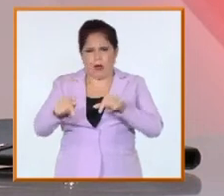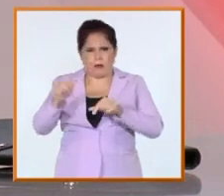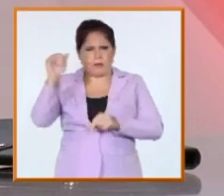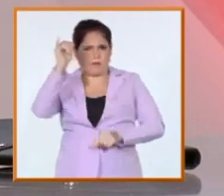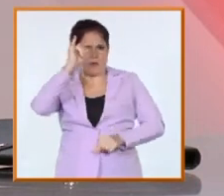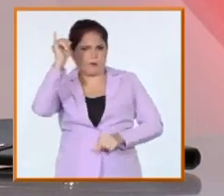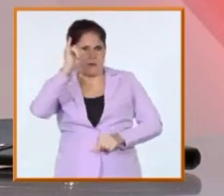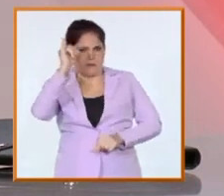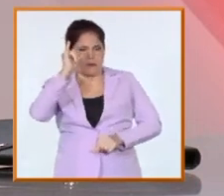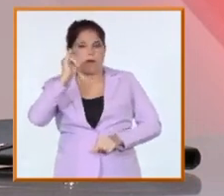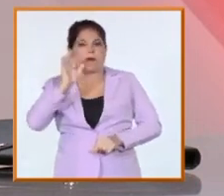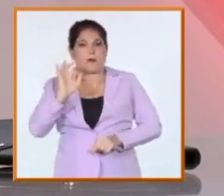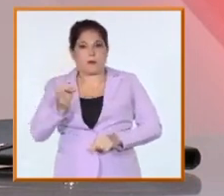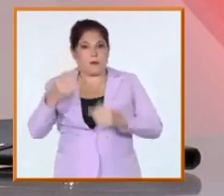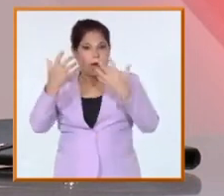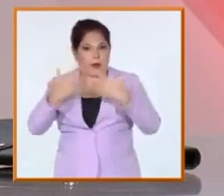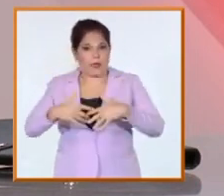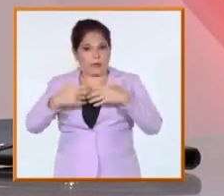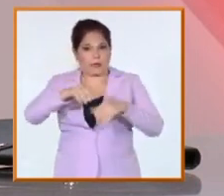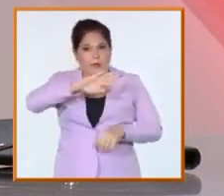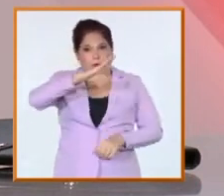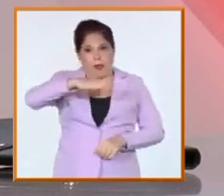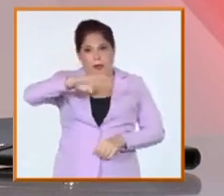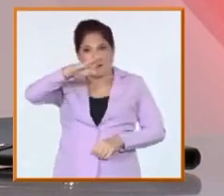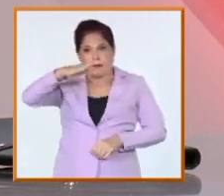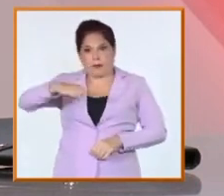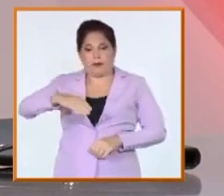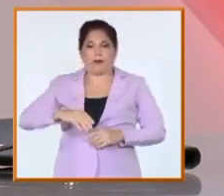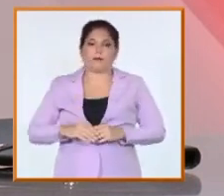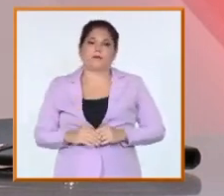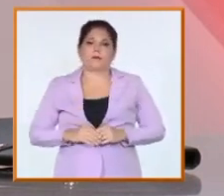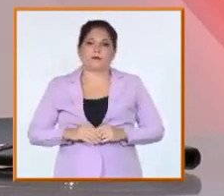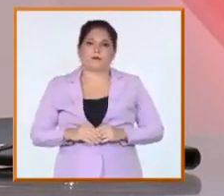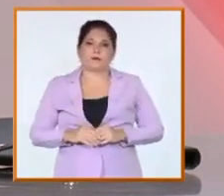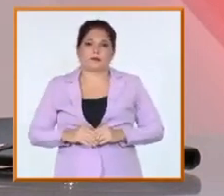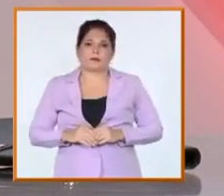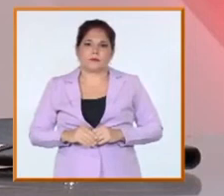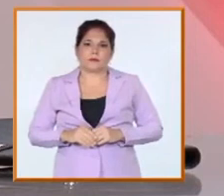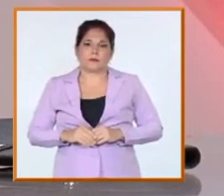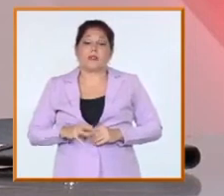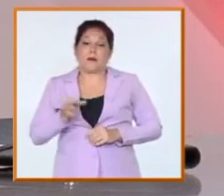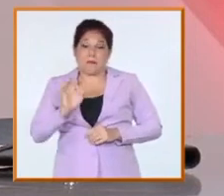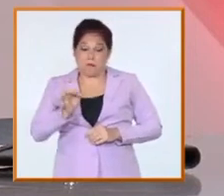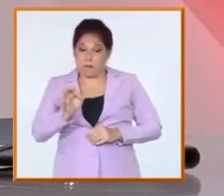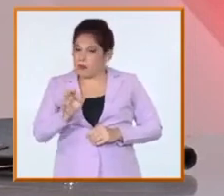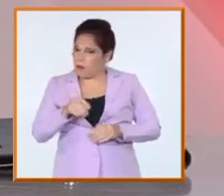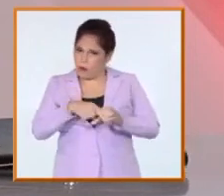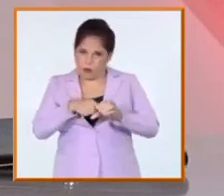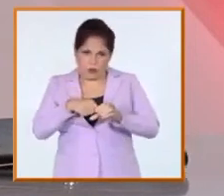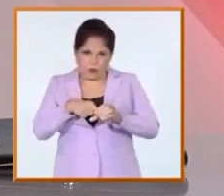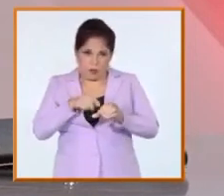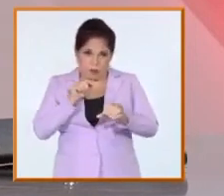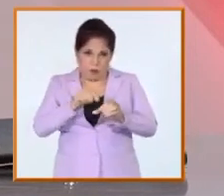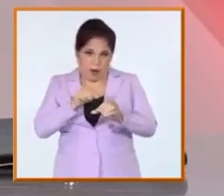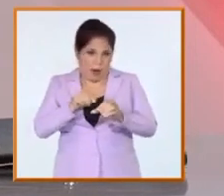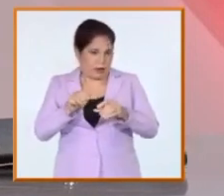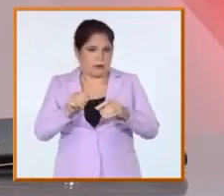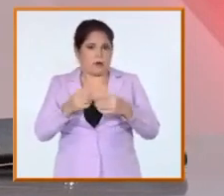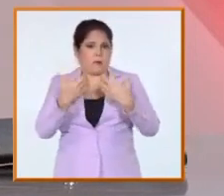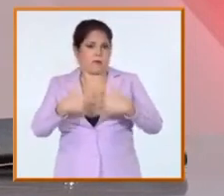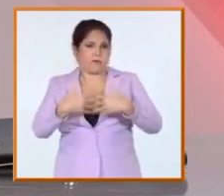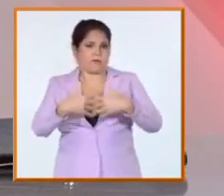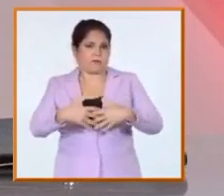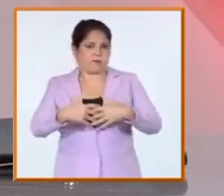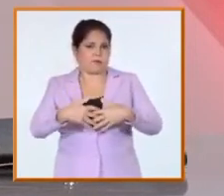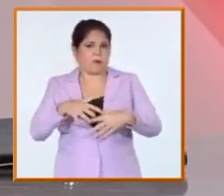de una industria de Texas en en Nicaragua que pues es parte de ese de esa búsqueda de